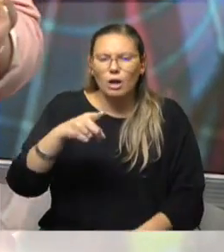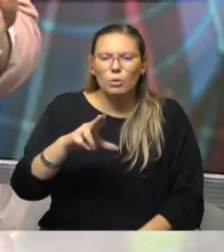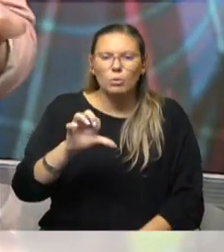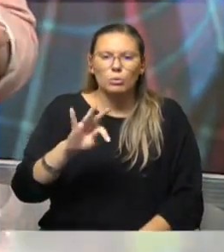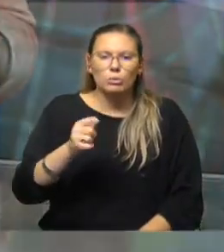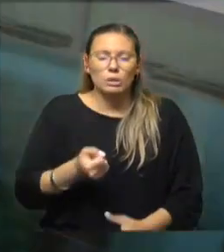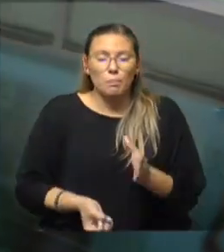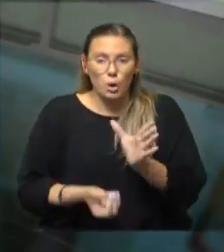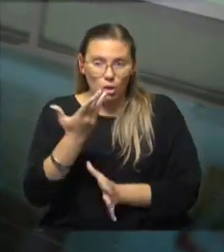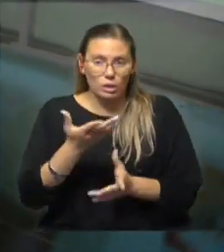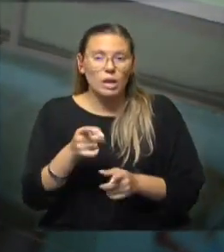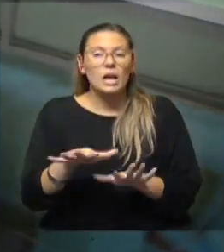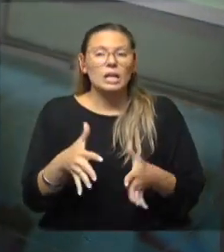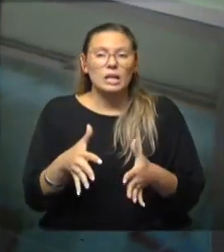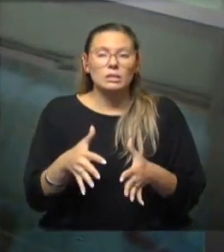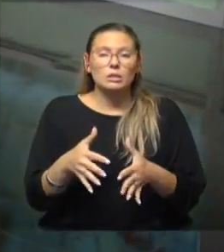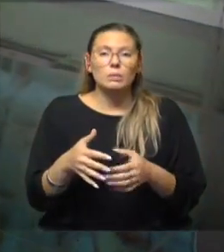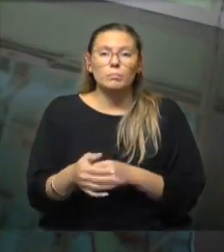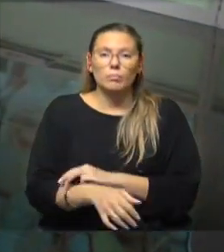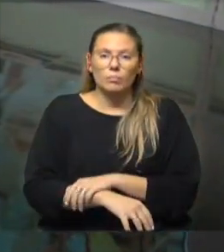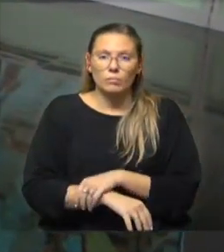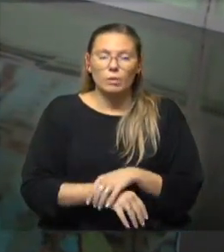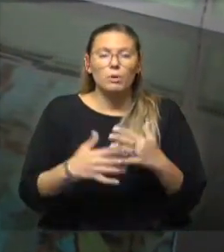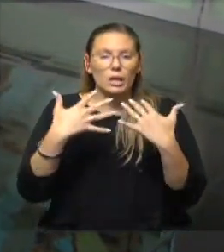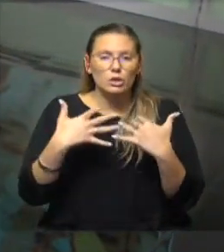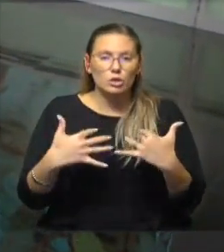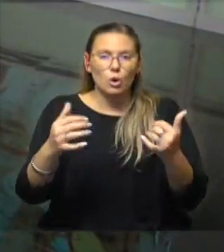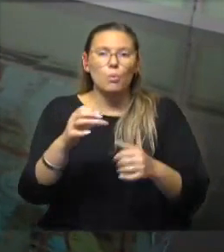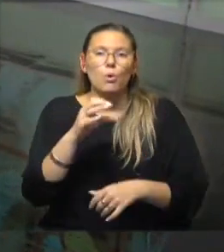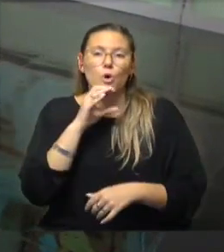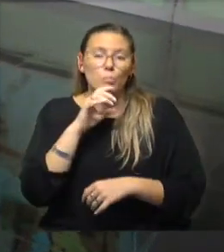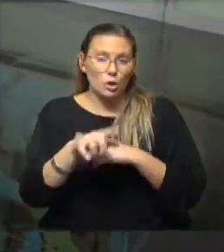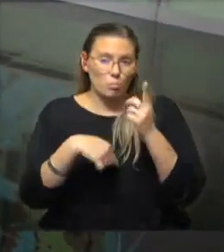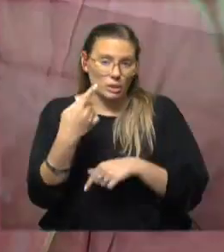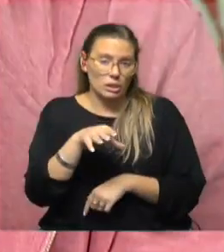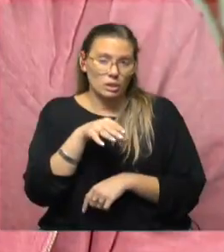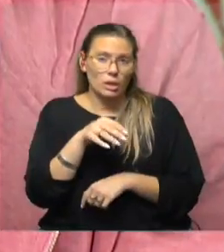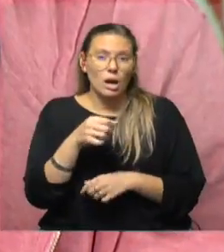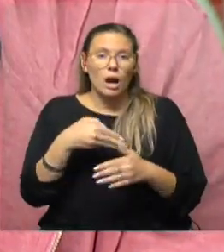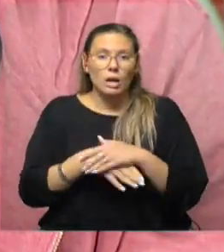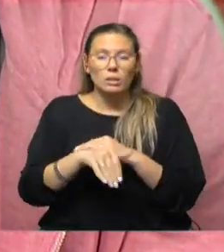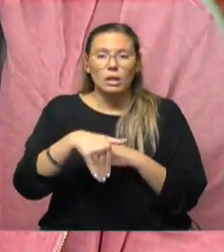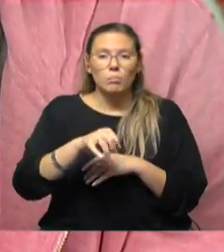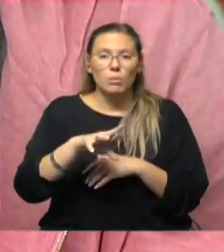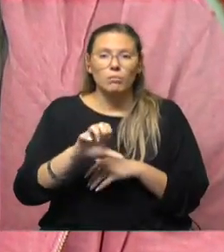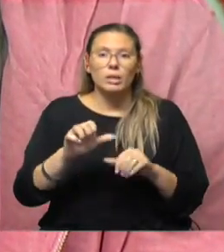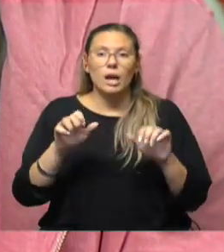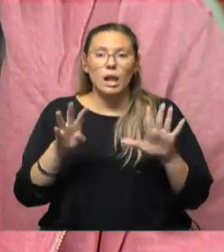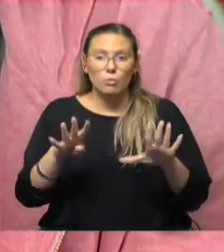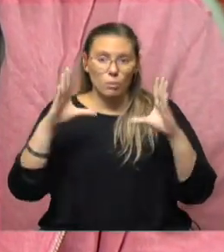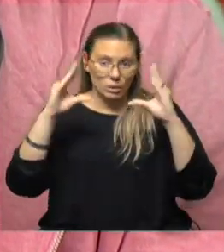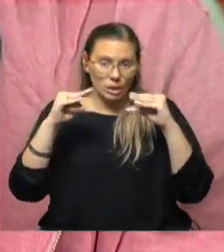eso es la referencia, debe ser por el show, por el stand-up que voy a hacer mañana. en el Under Movie a las 21 sí. horas,